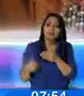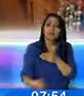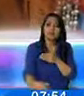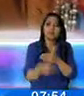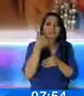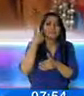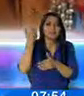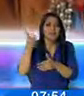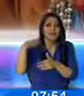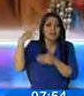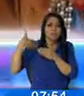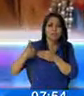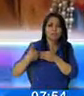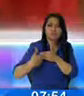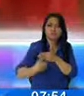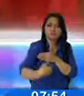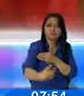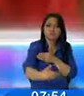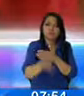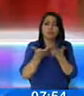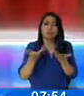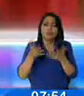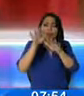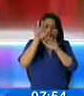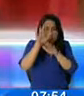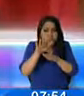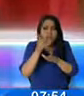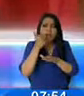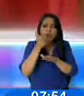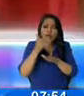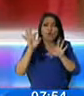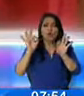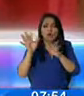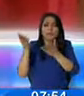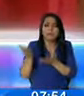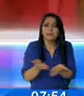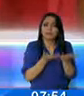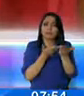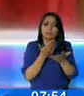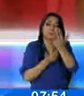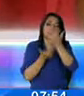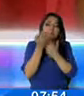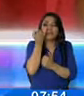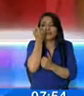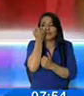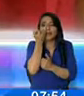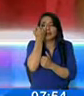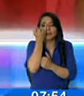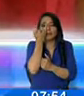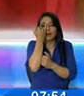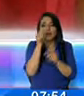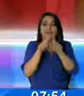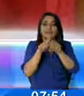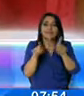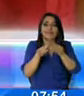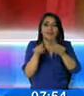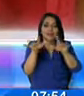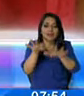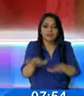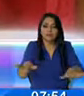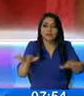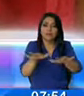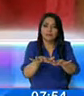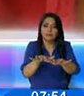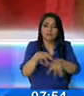mucho tiempo en las ceremonias que realizaban nuestros indígenas a los diferentes curacas a